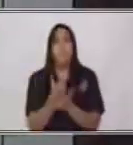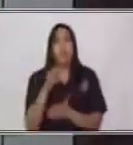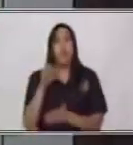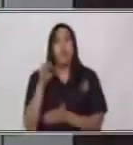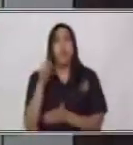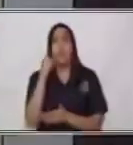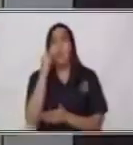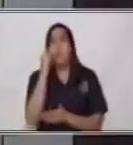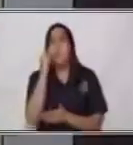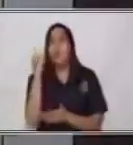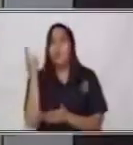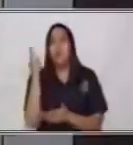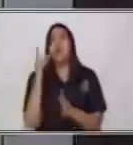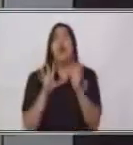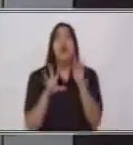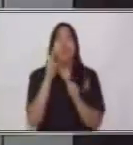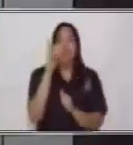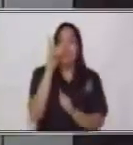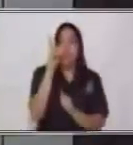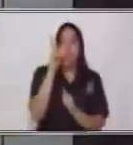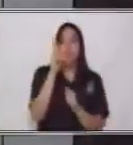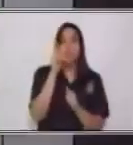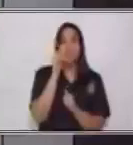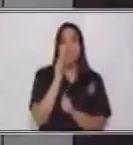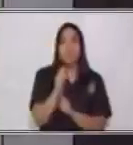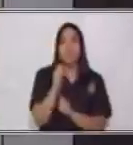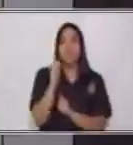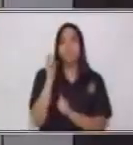total? 12.50.